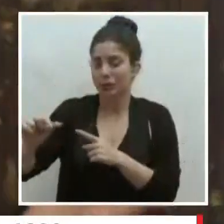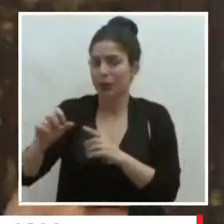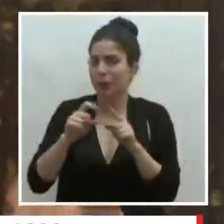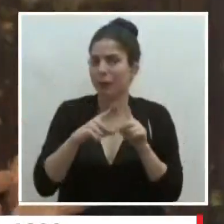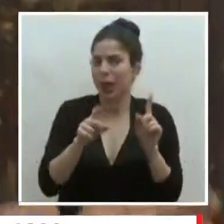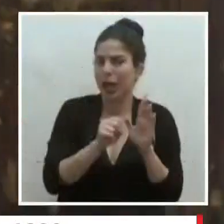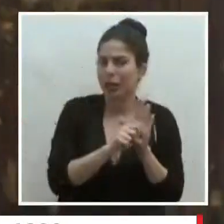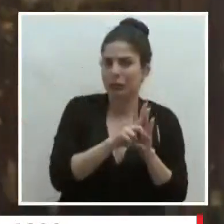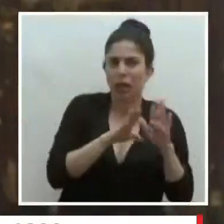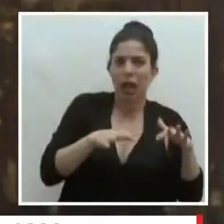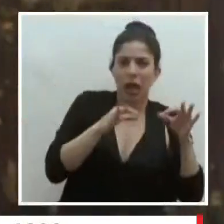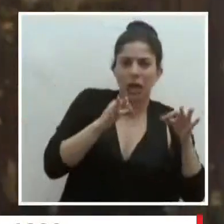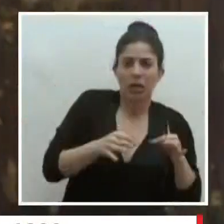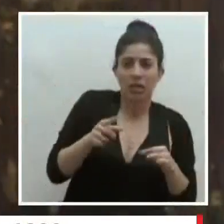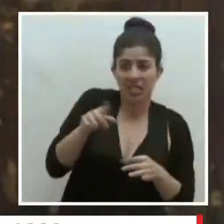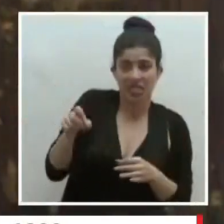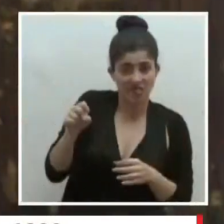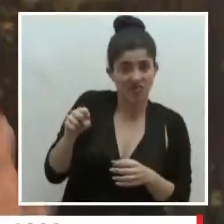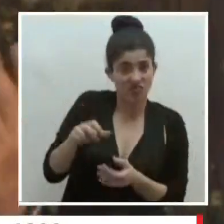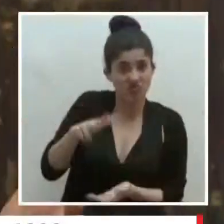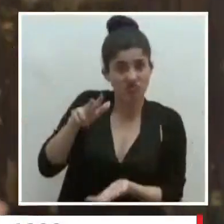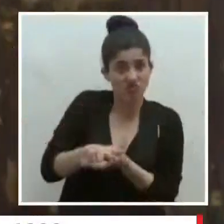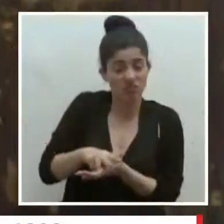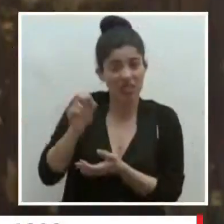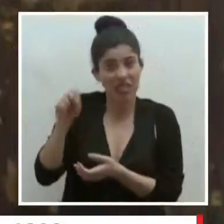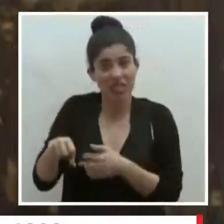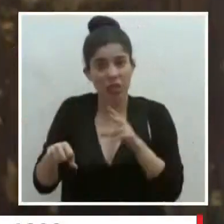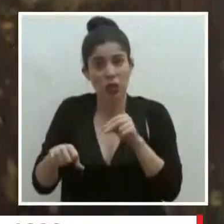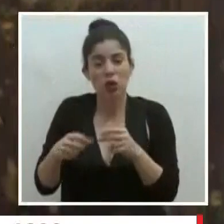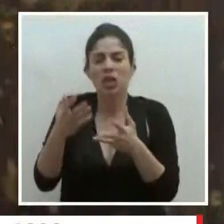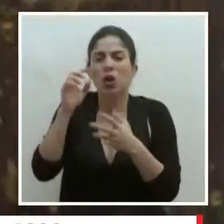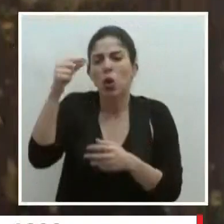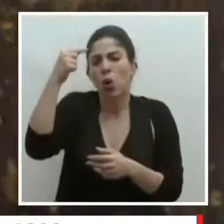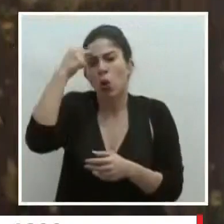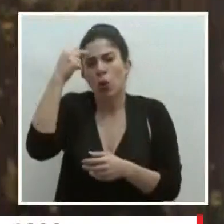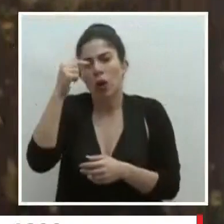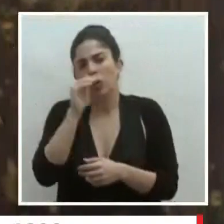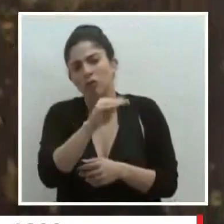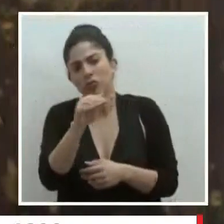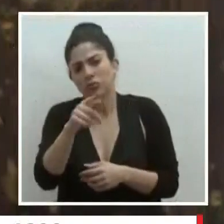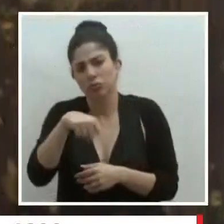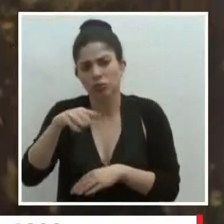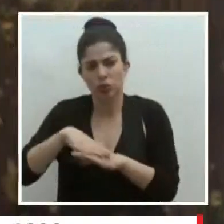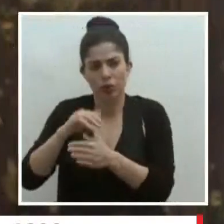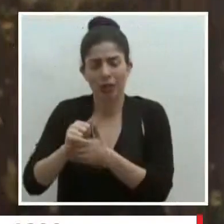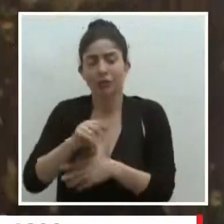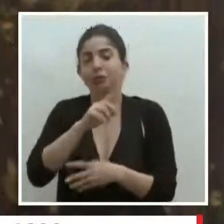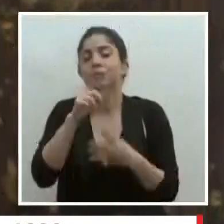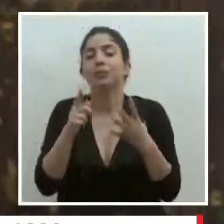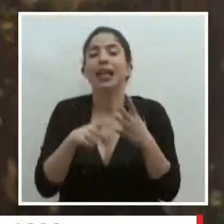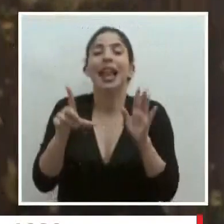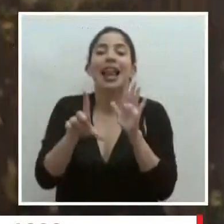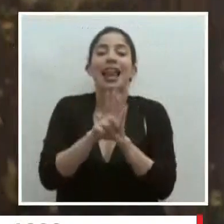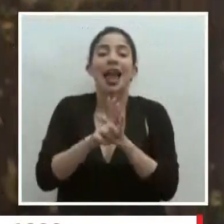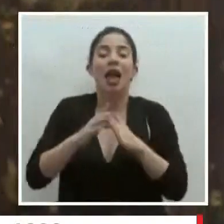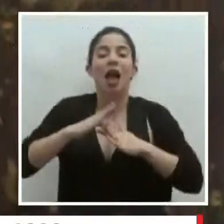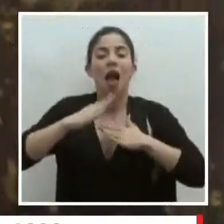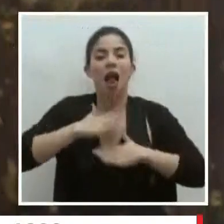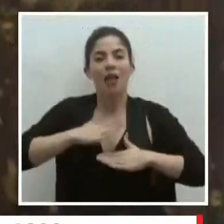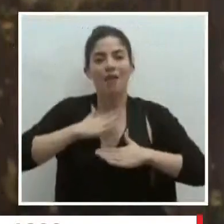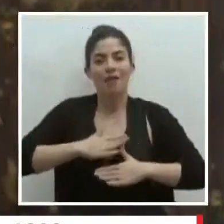toma una decisión si votar eso la próxima semana o qué. Quisiera un mensaje del gobierno a esos sectores. Y también la ley de alivio fiscal, que era una moratoria